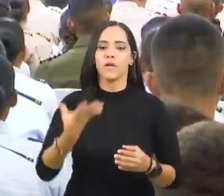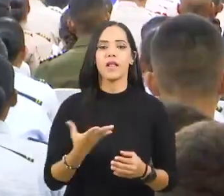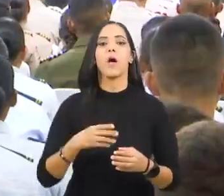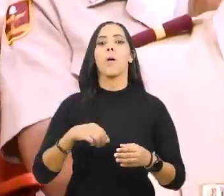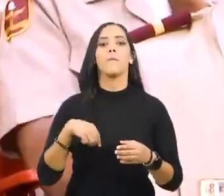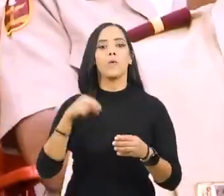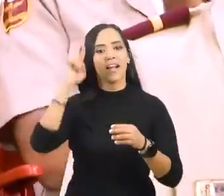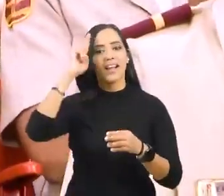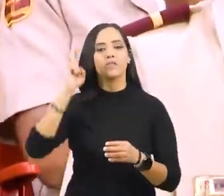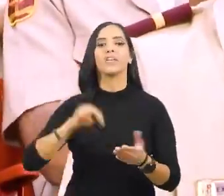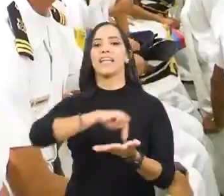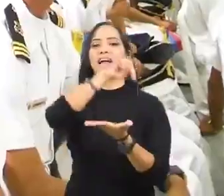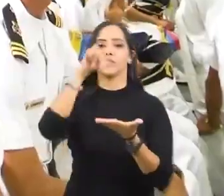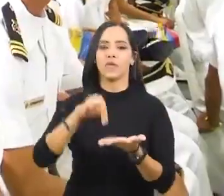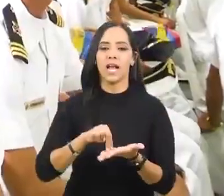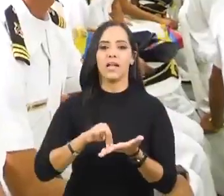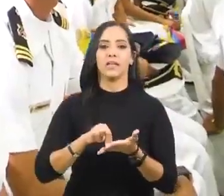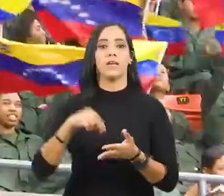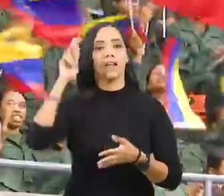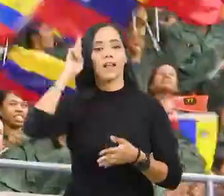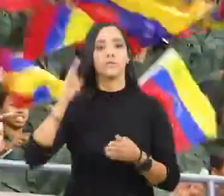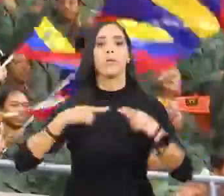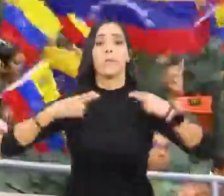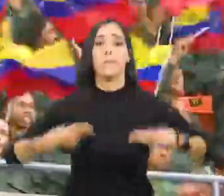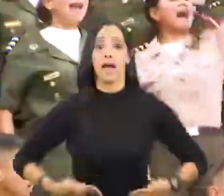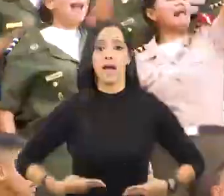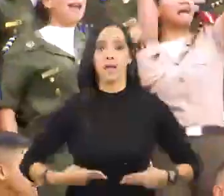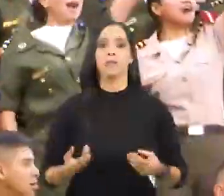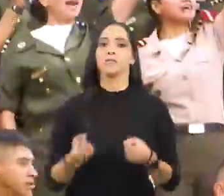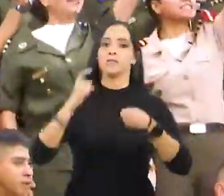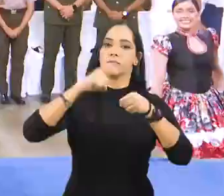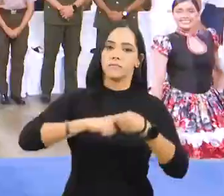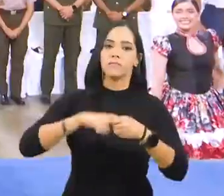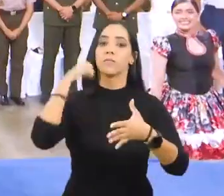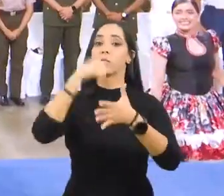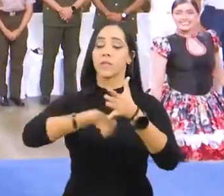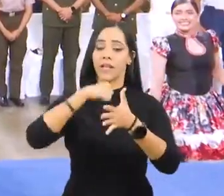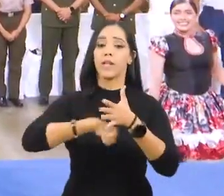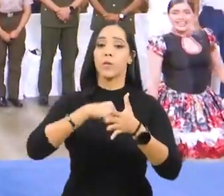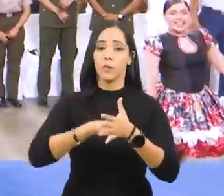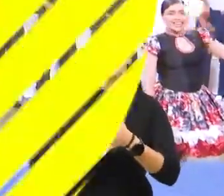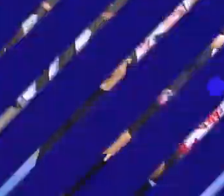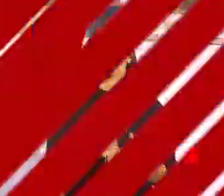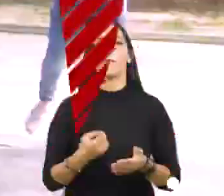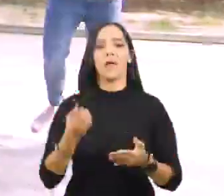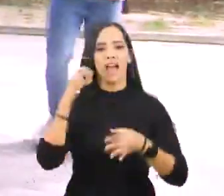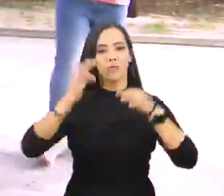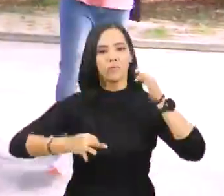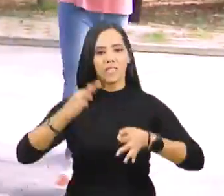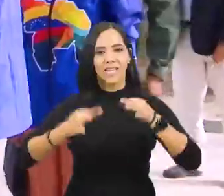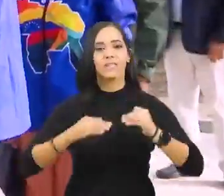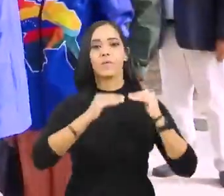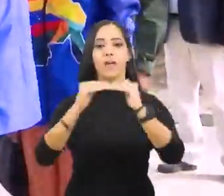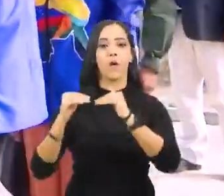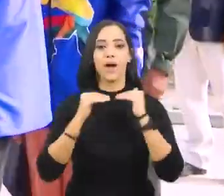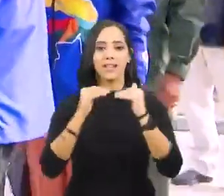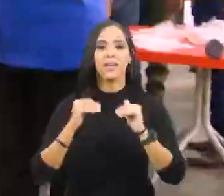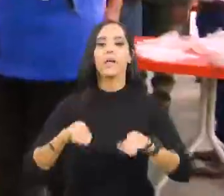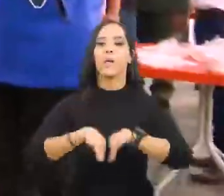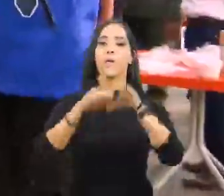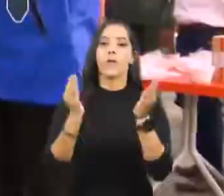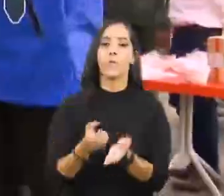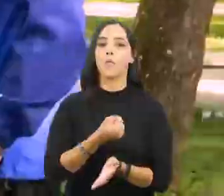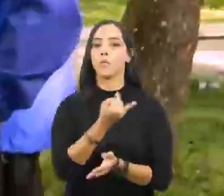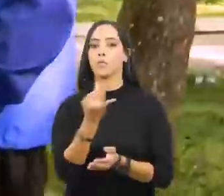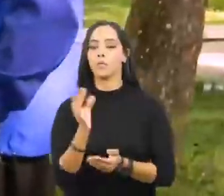grande, por una causa nacional, por una causa humana. Formamos parte de una gran lucha por la justicia, por la igualdad,